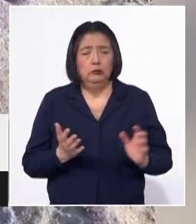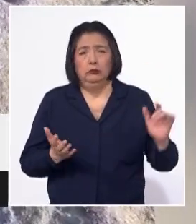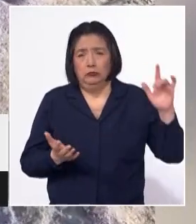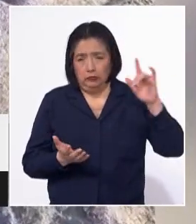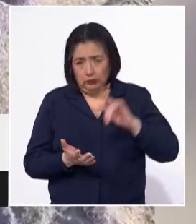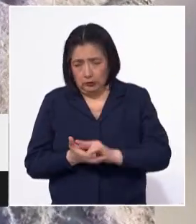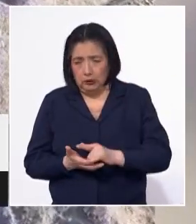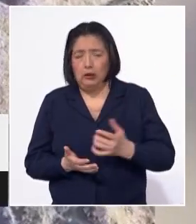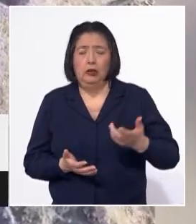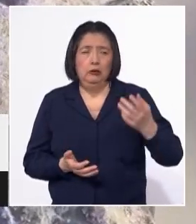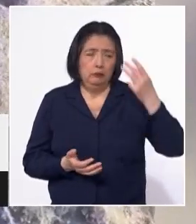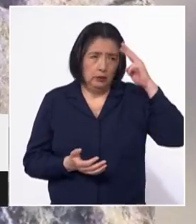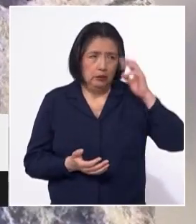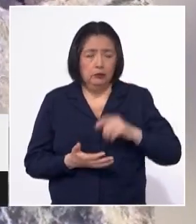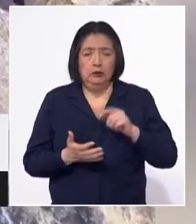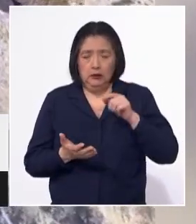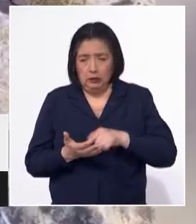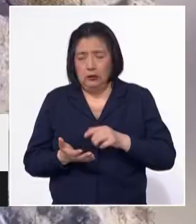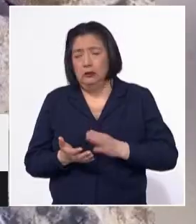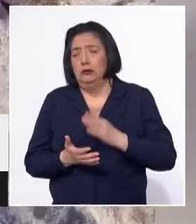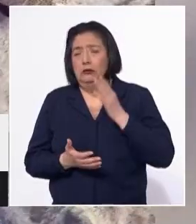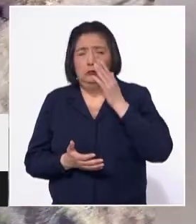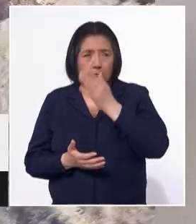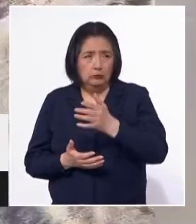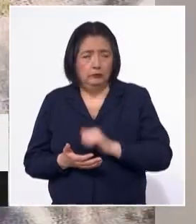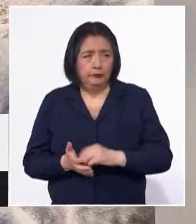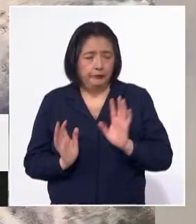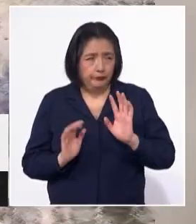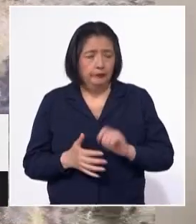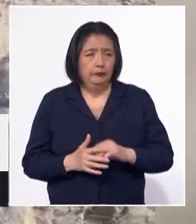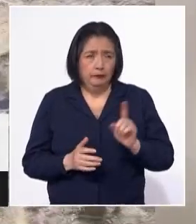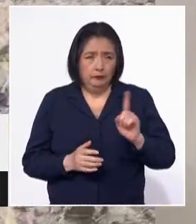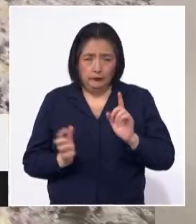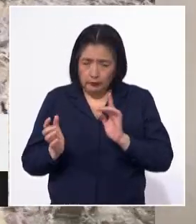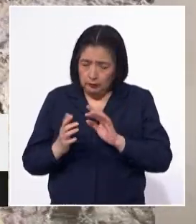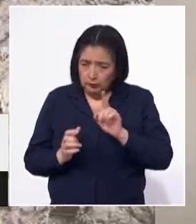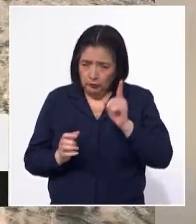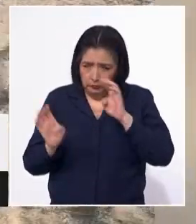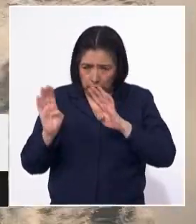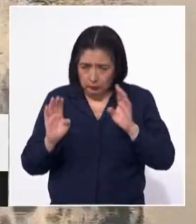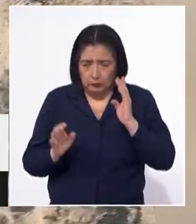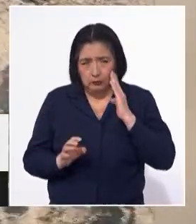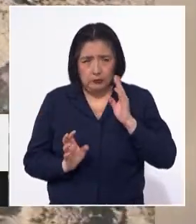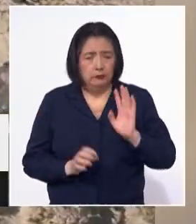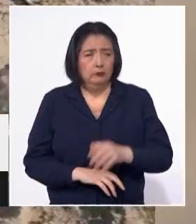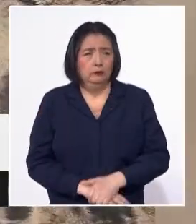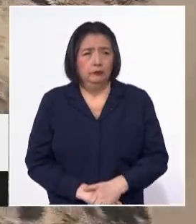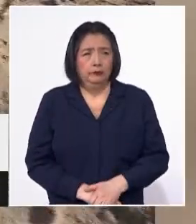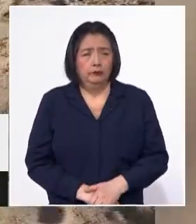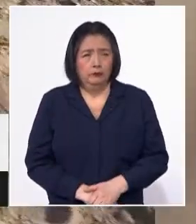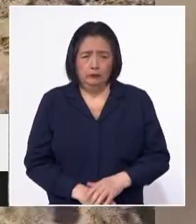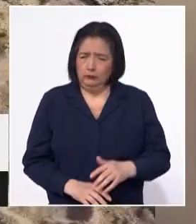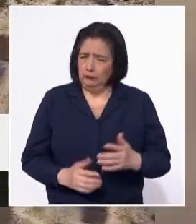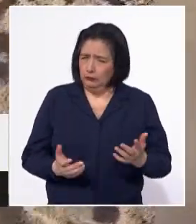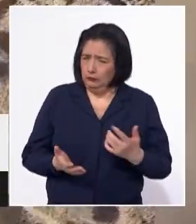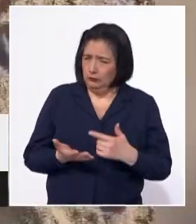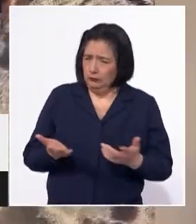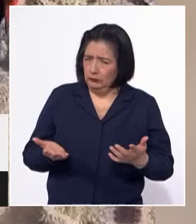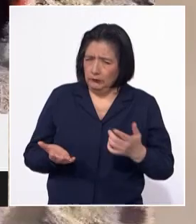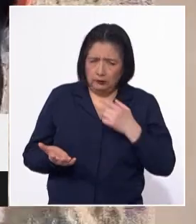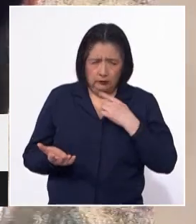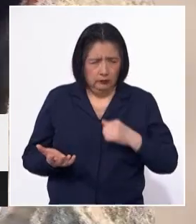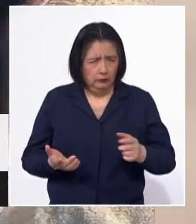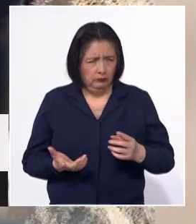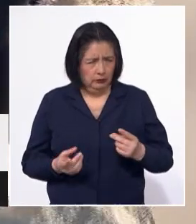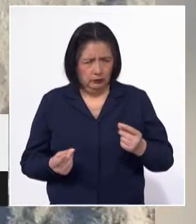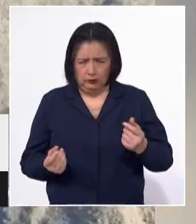voy a México y de ahí Mexical. Vamos a estar en contacto, mamá, no te preocupes, me dice ella. Entonces le digo, pero hijita, le digo